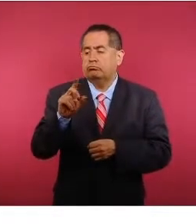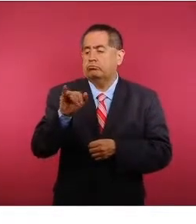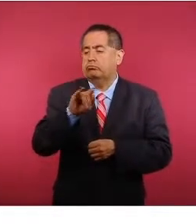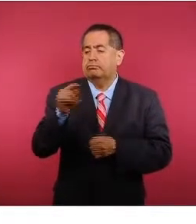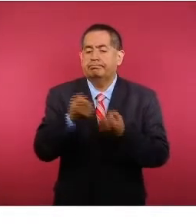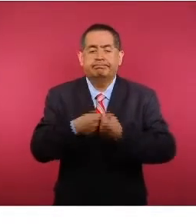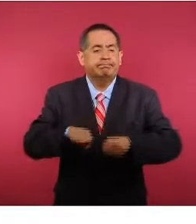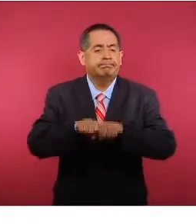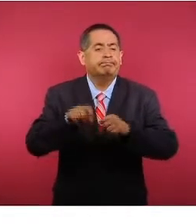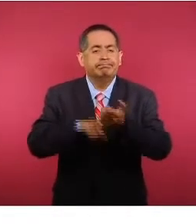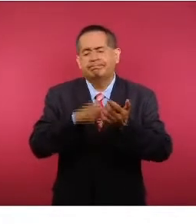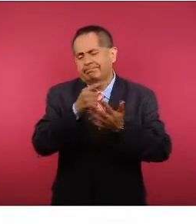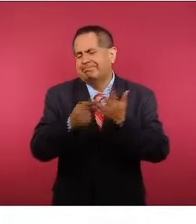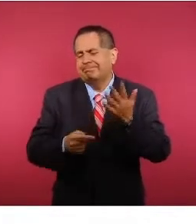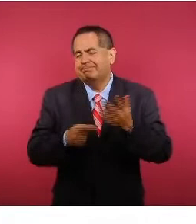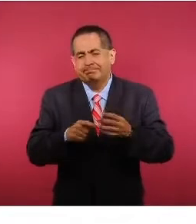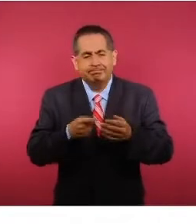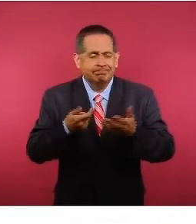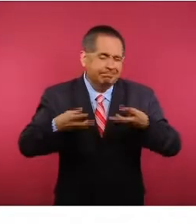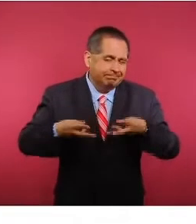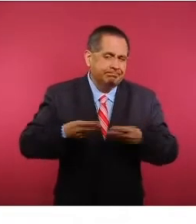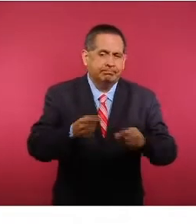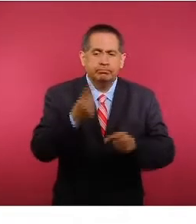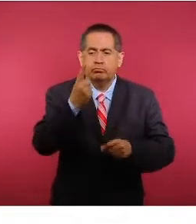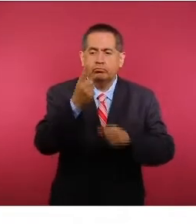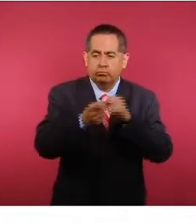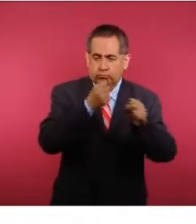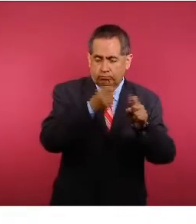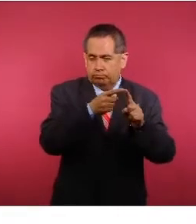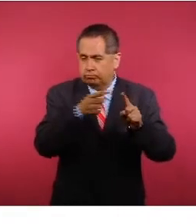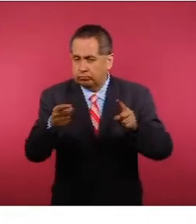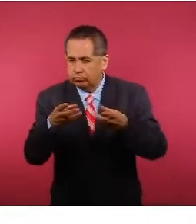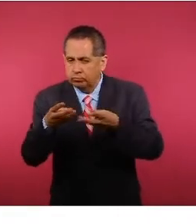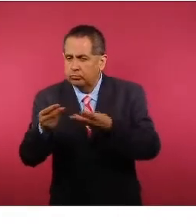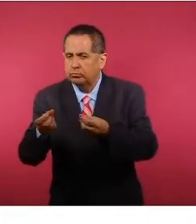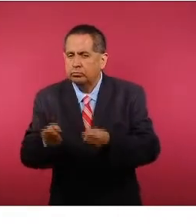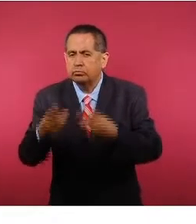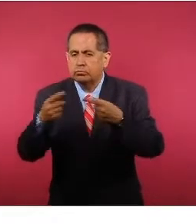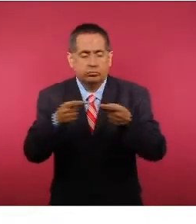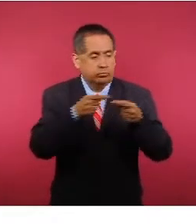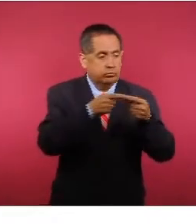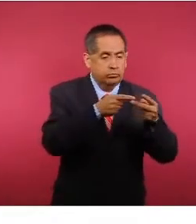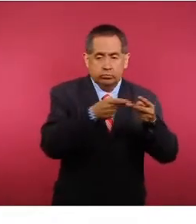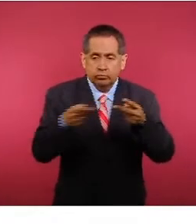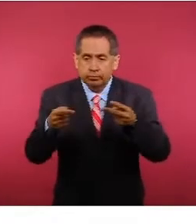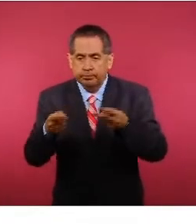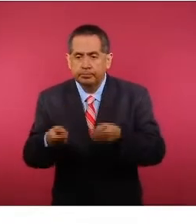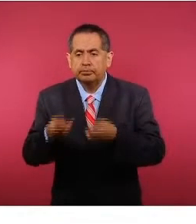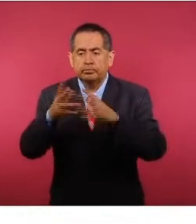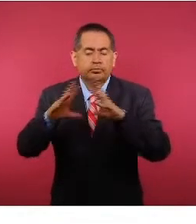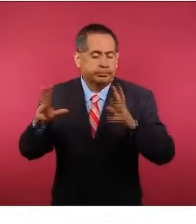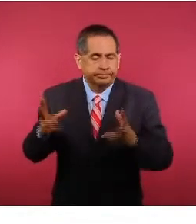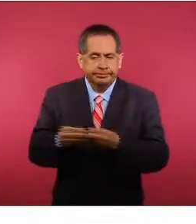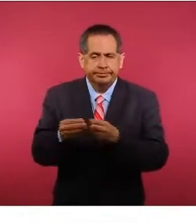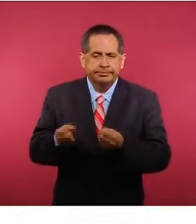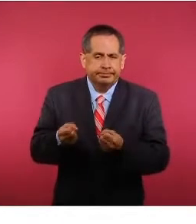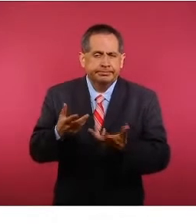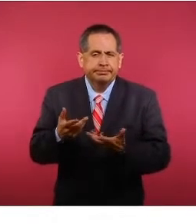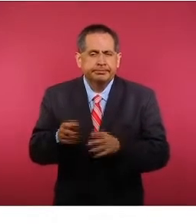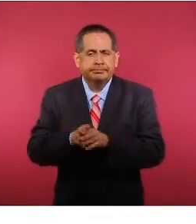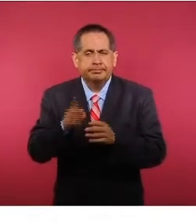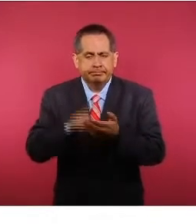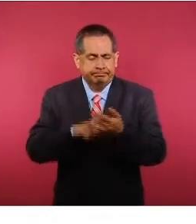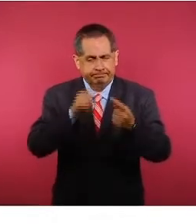Y aquí tenemos por años las cantidades que se gastaron de